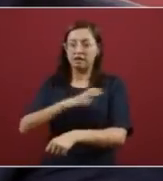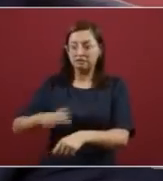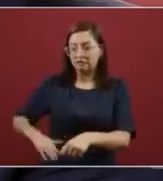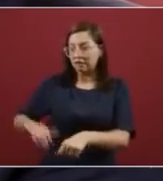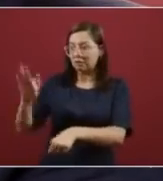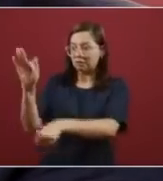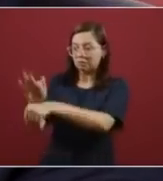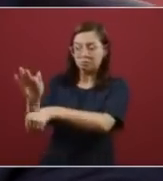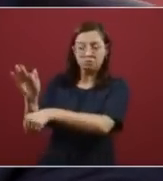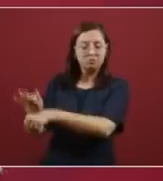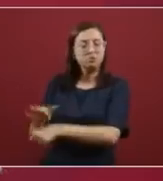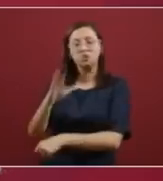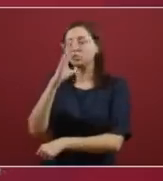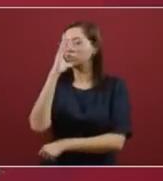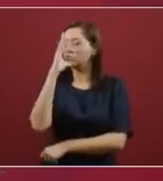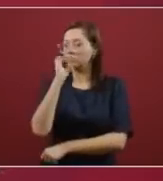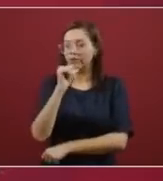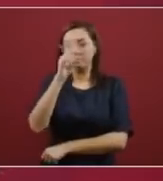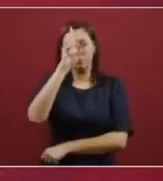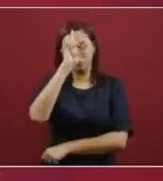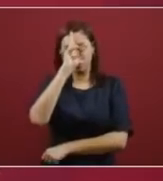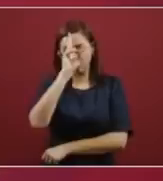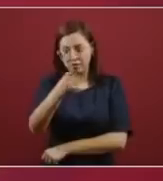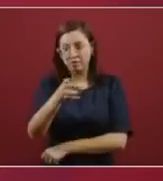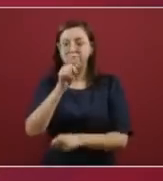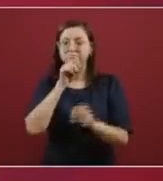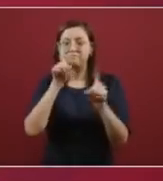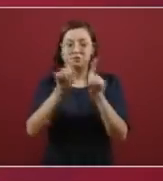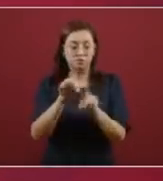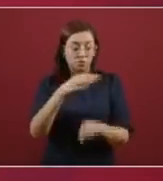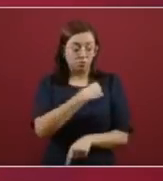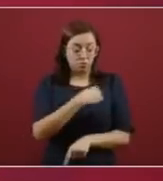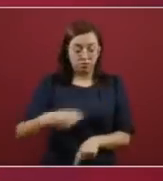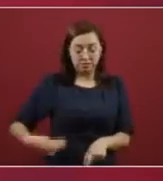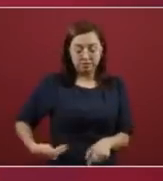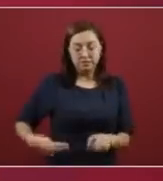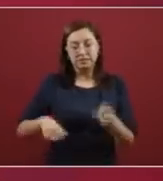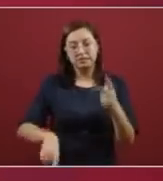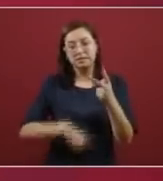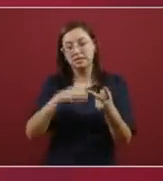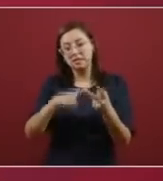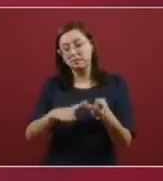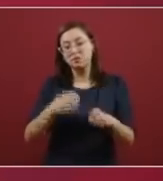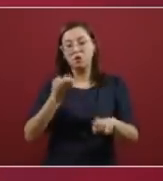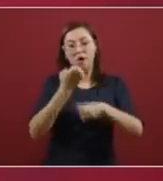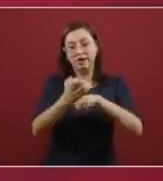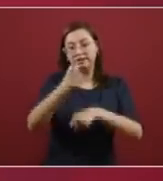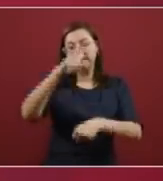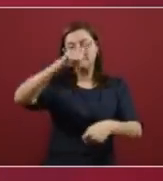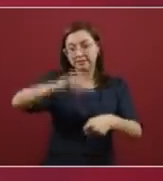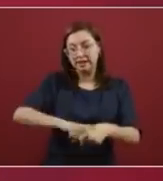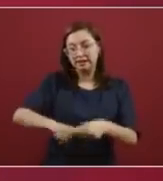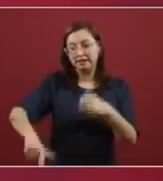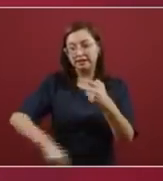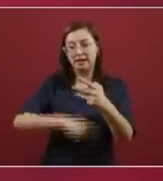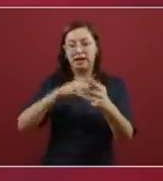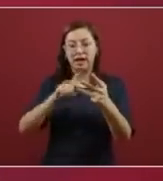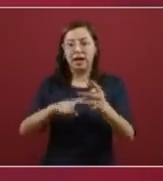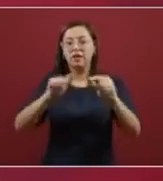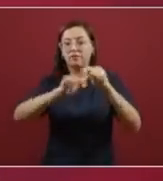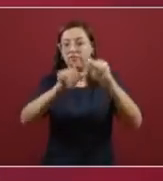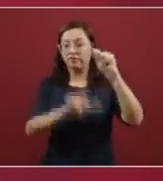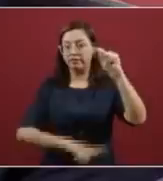ni dinero de los gobiernos municipales, ni de los gobiernos estatales, ni del gobierno